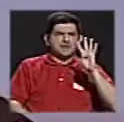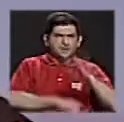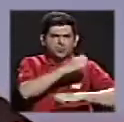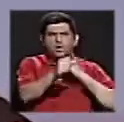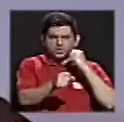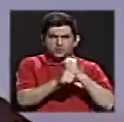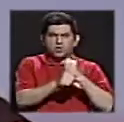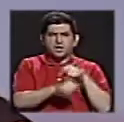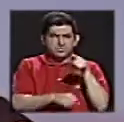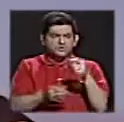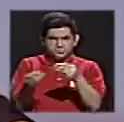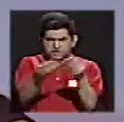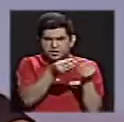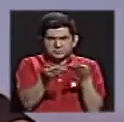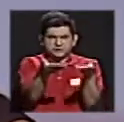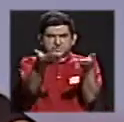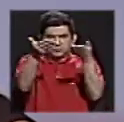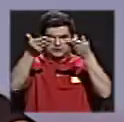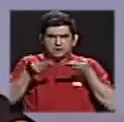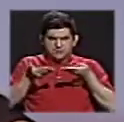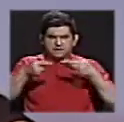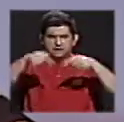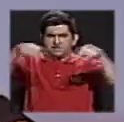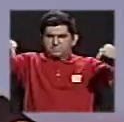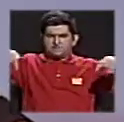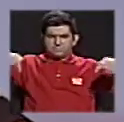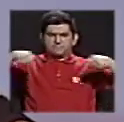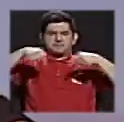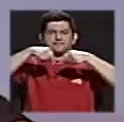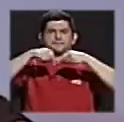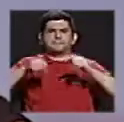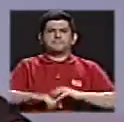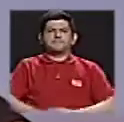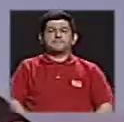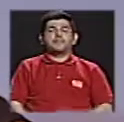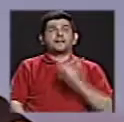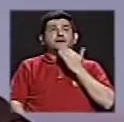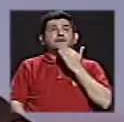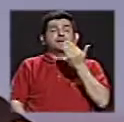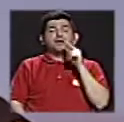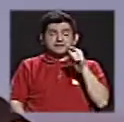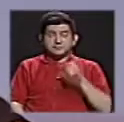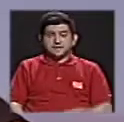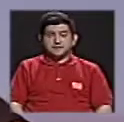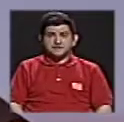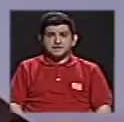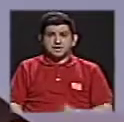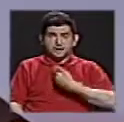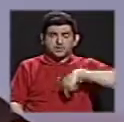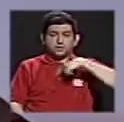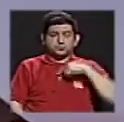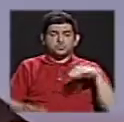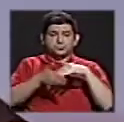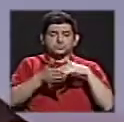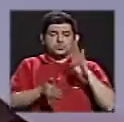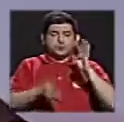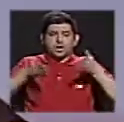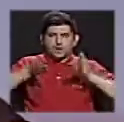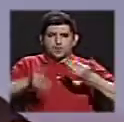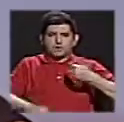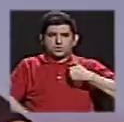34 años, perdón, que nos la dieron. Y bueno, gracias a la parcela pudimos darle estudio a 4 hijos